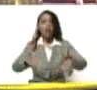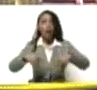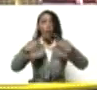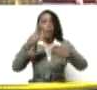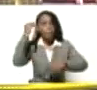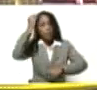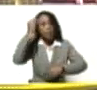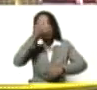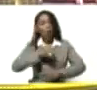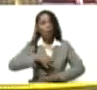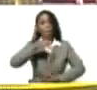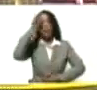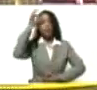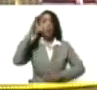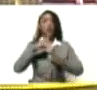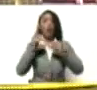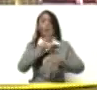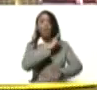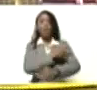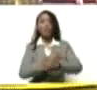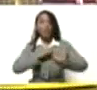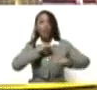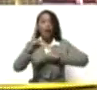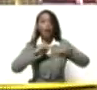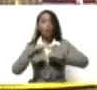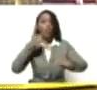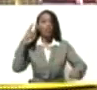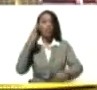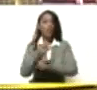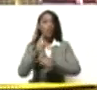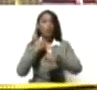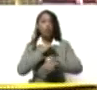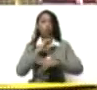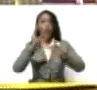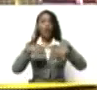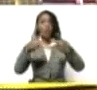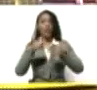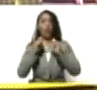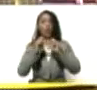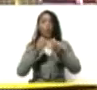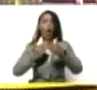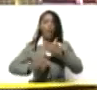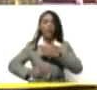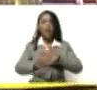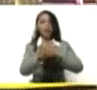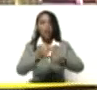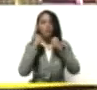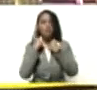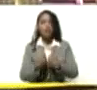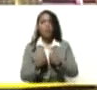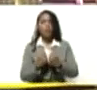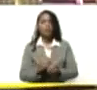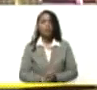pensamiento, nuestro espíritu y toda la fuerza de acción que debemos renovar para seguir avanzando firmemente.